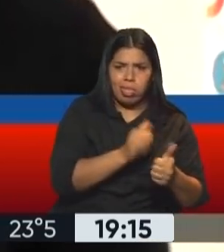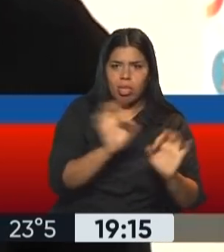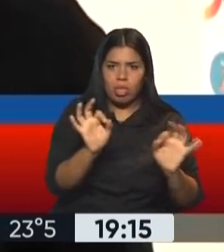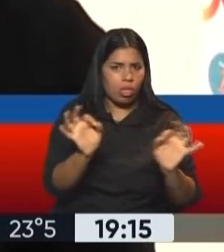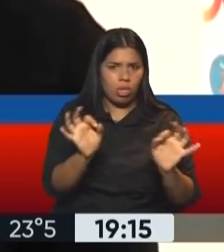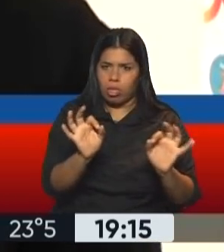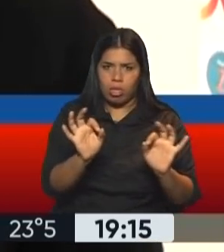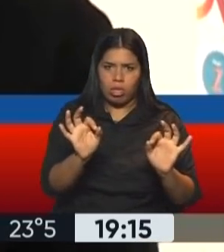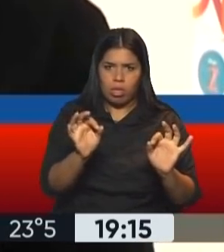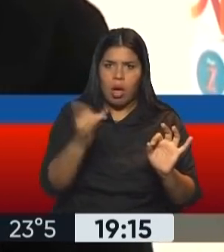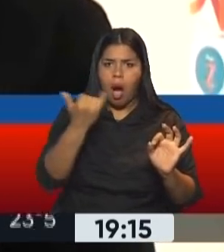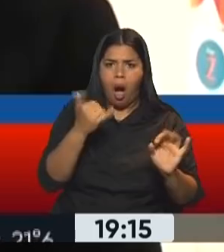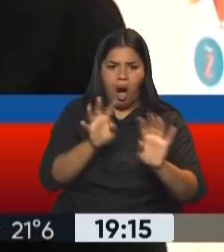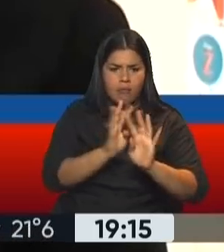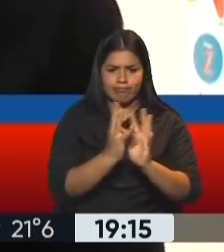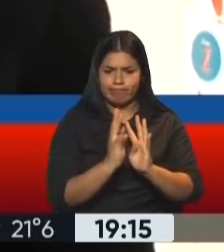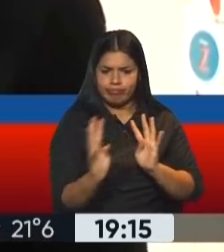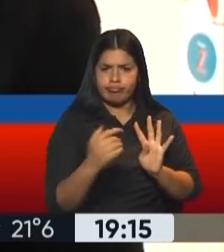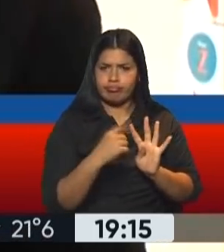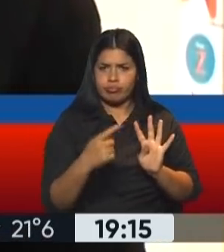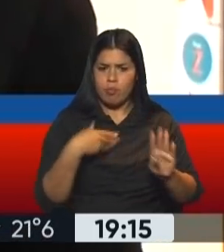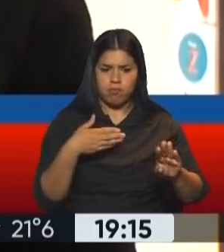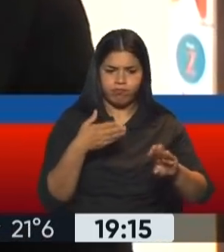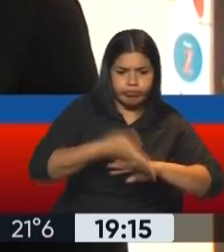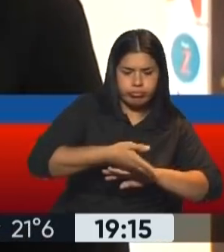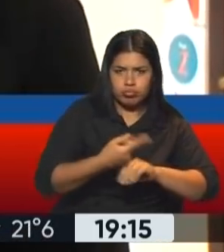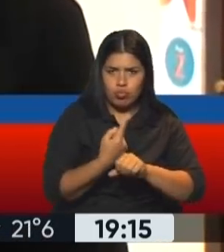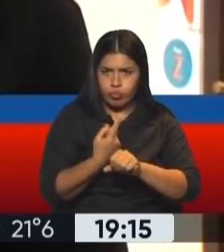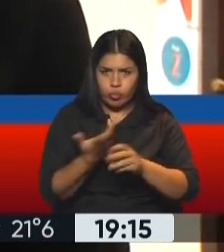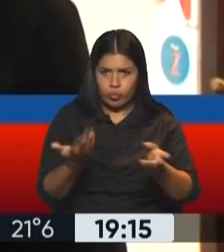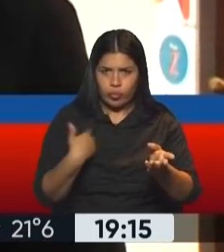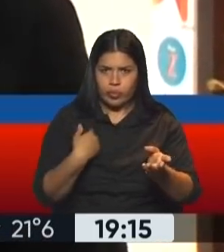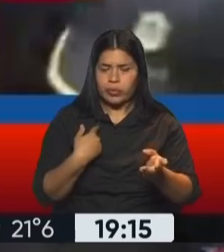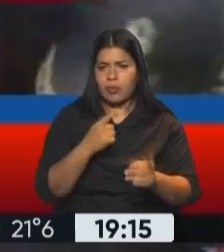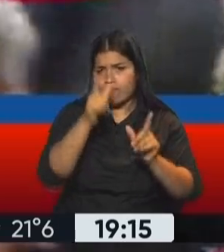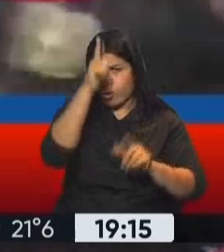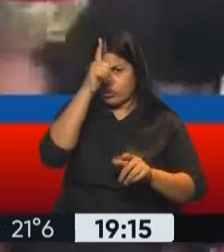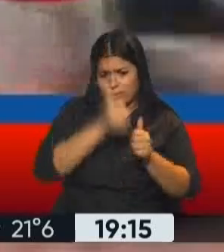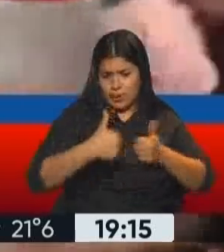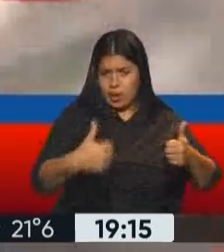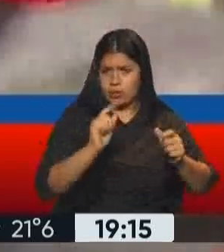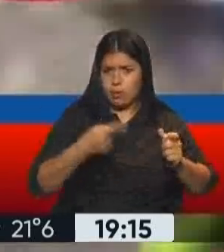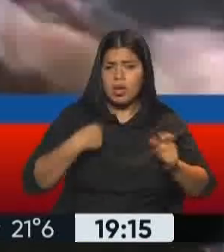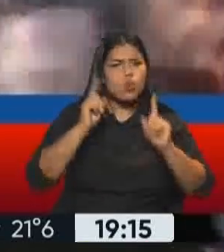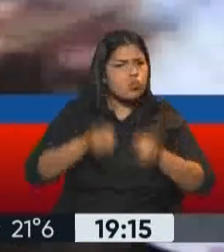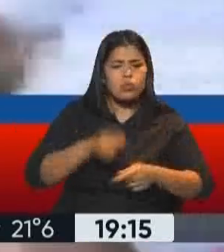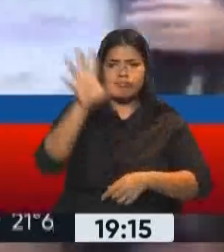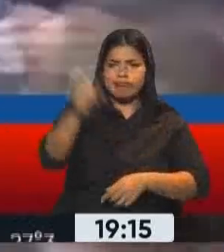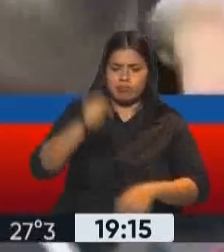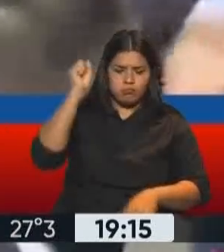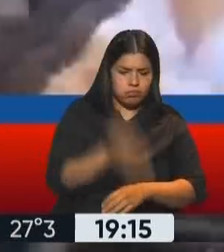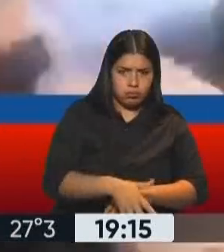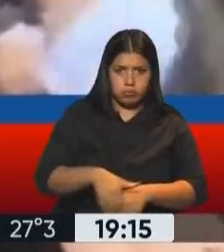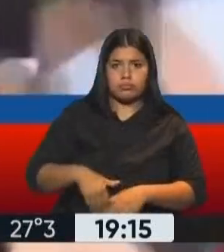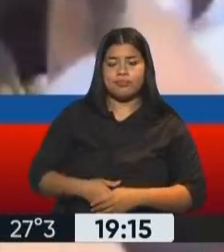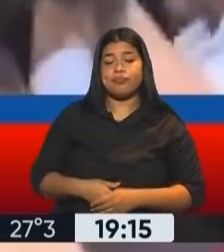todos vimos que habían hecho, tanto con valla de hierro como también con la policía. Y nada, lo agarra y lo tira.